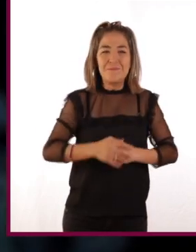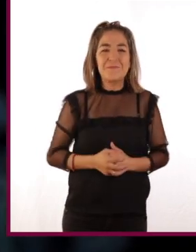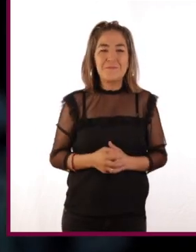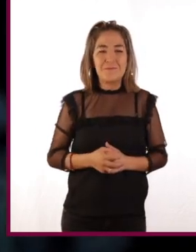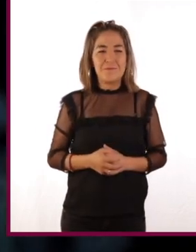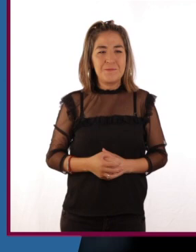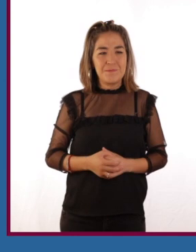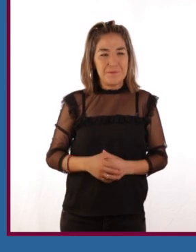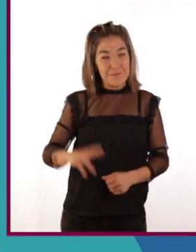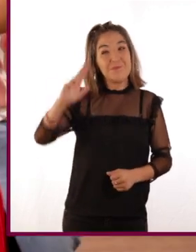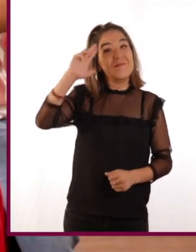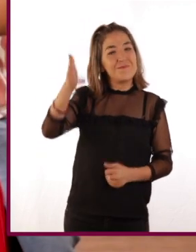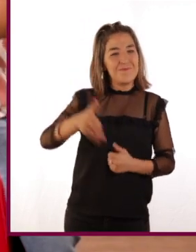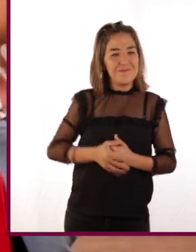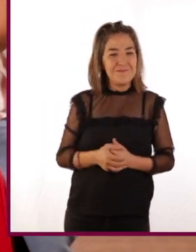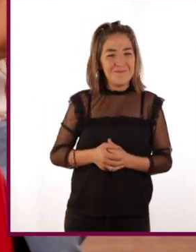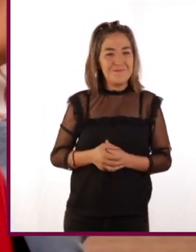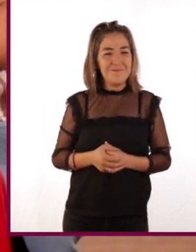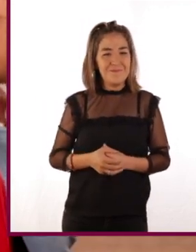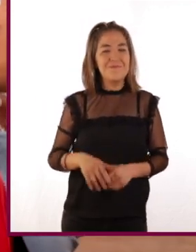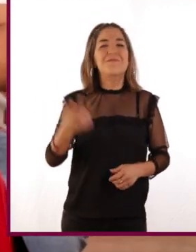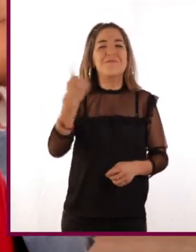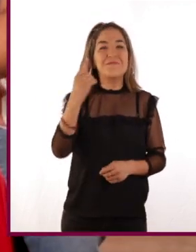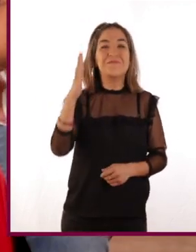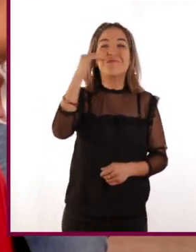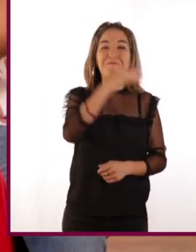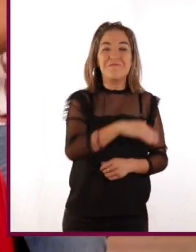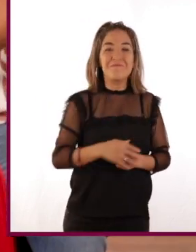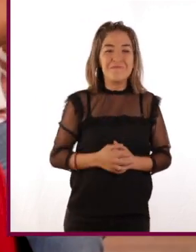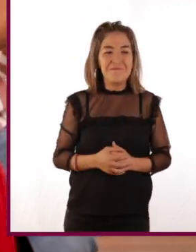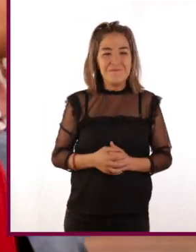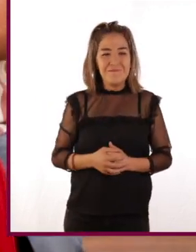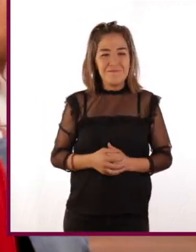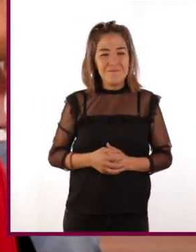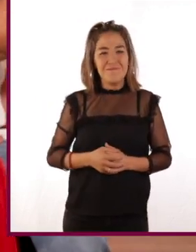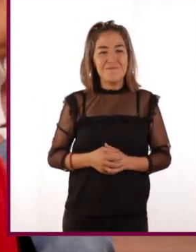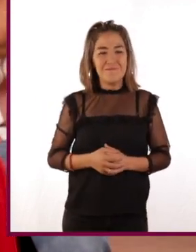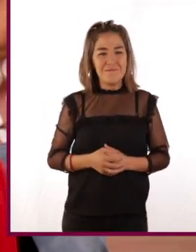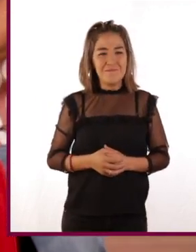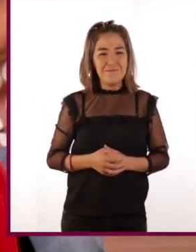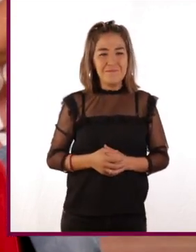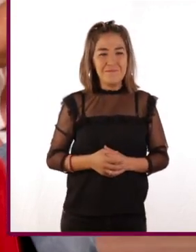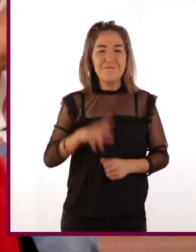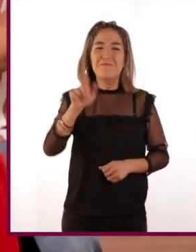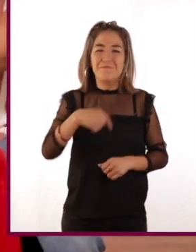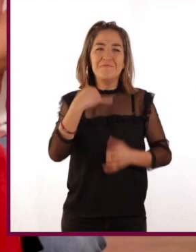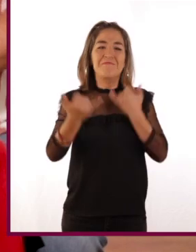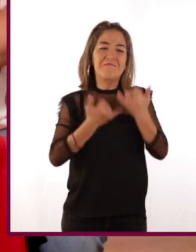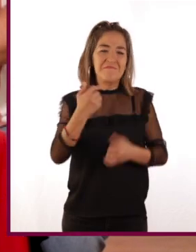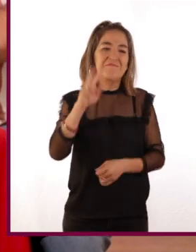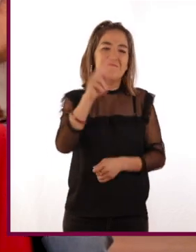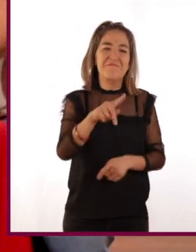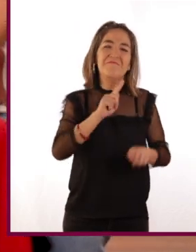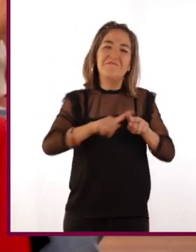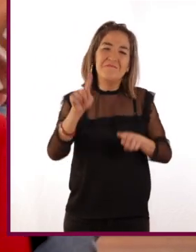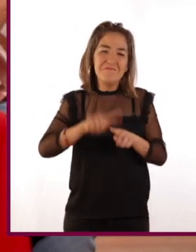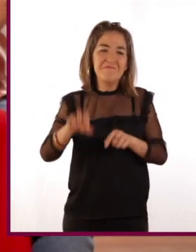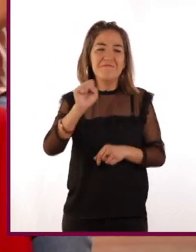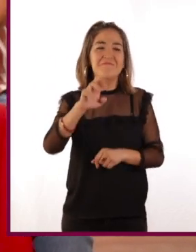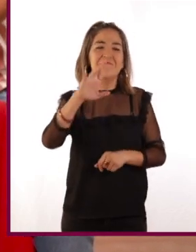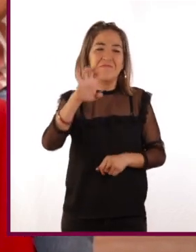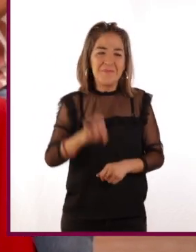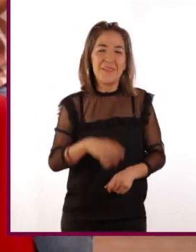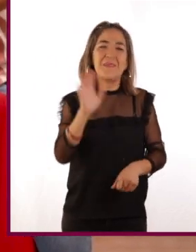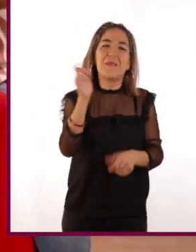lo descubrirás. Hola, Ernie. Hola, Dit, ¿qué onda? ¿Qué hiciste al final? Pues no mucho, la verdad. Vi una